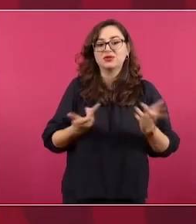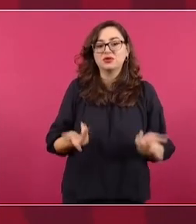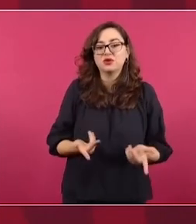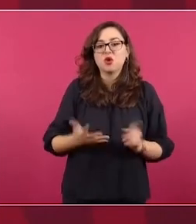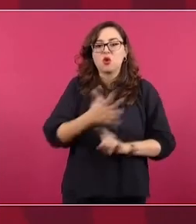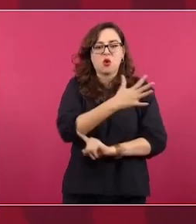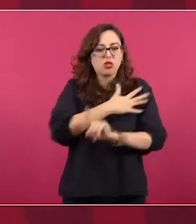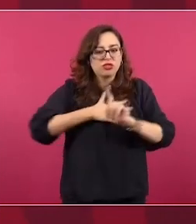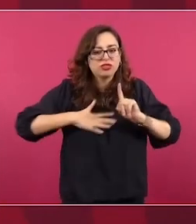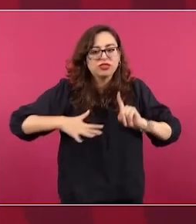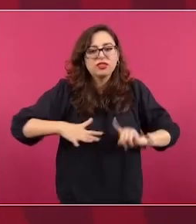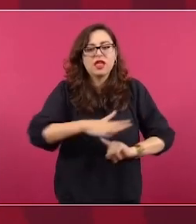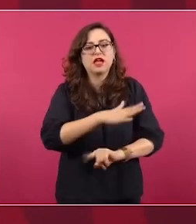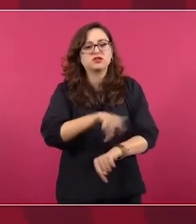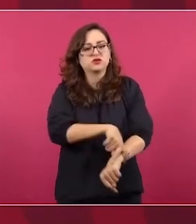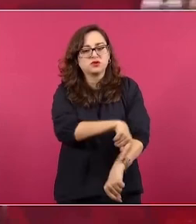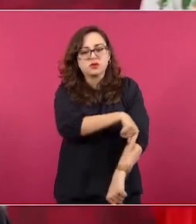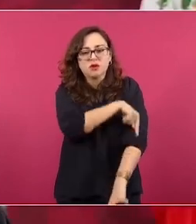contextualizar,